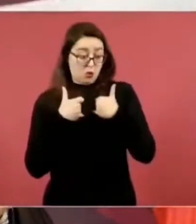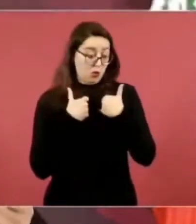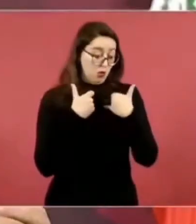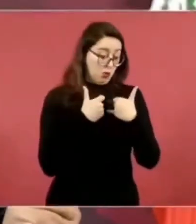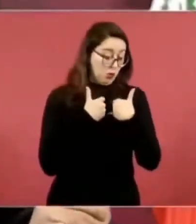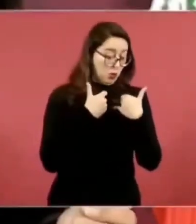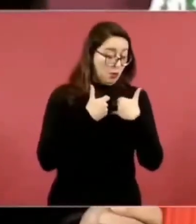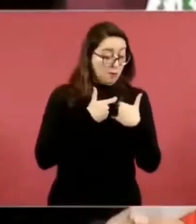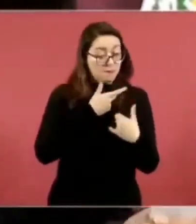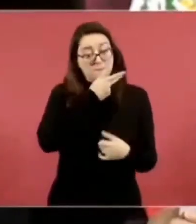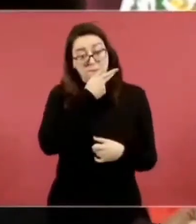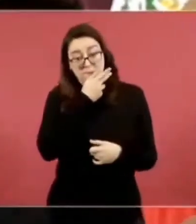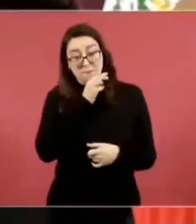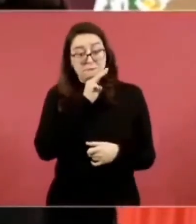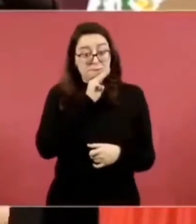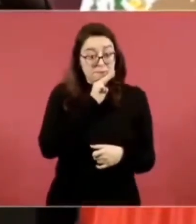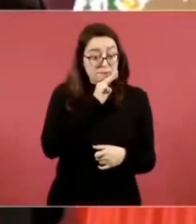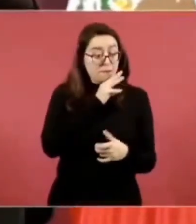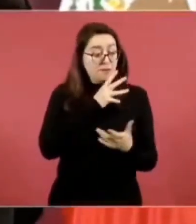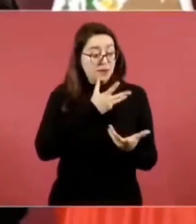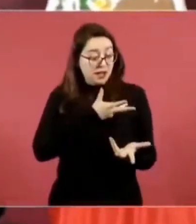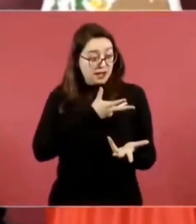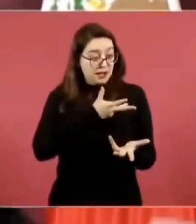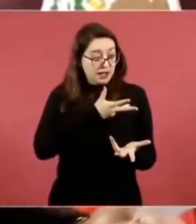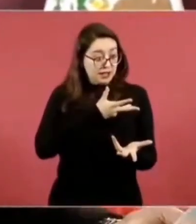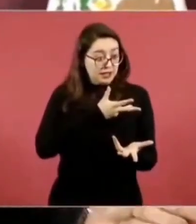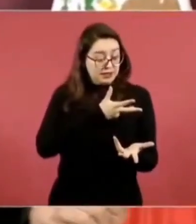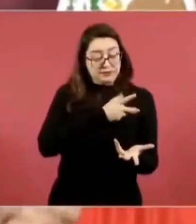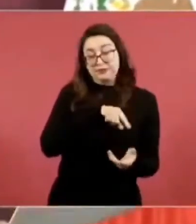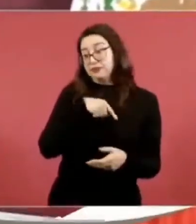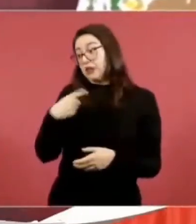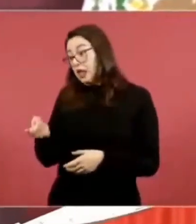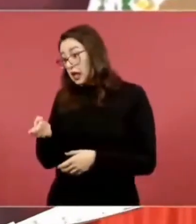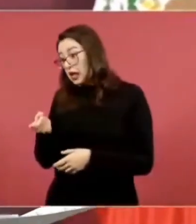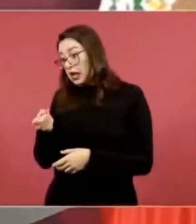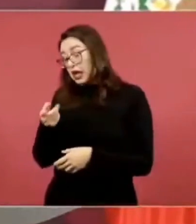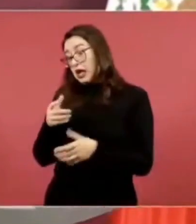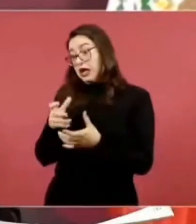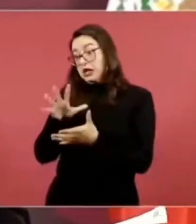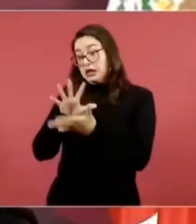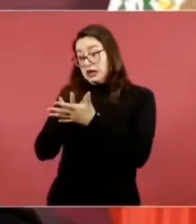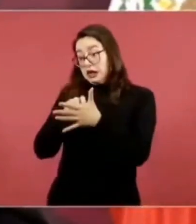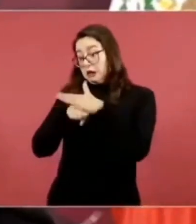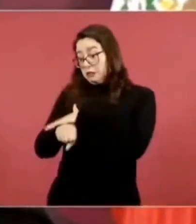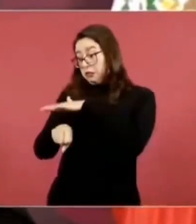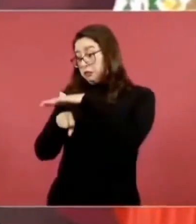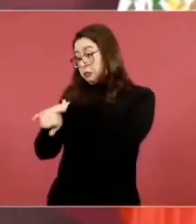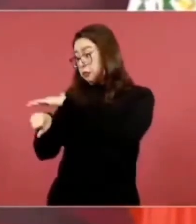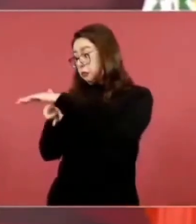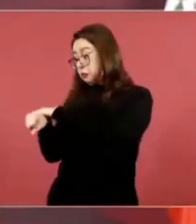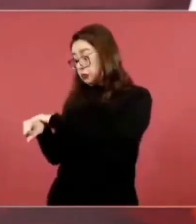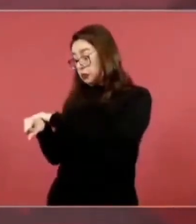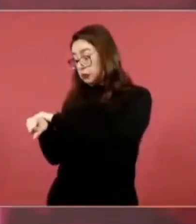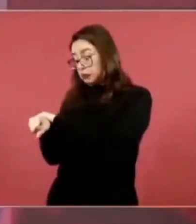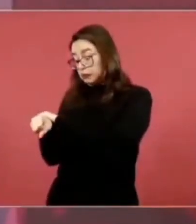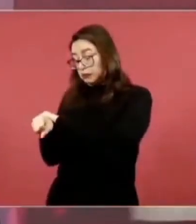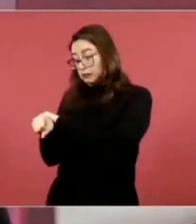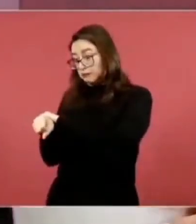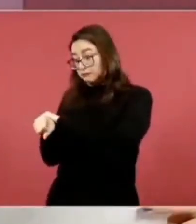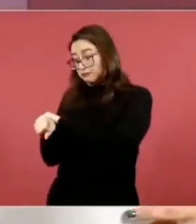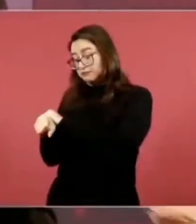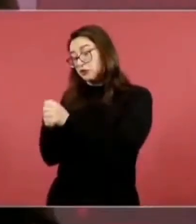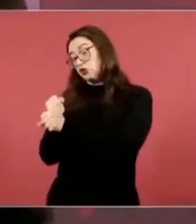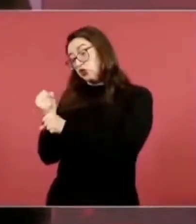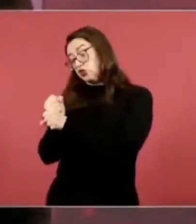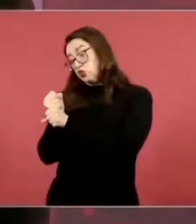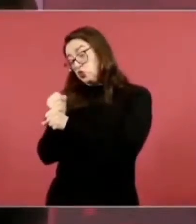argumentando de que habían sido torturados, se libera a responsables y por el otro